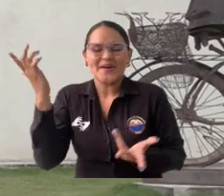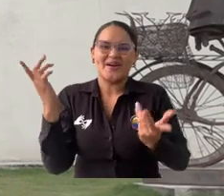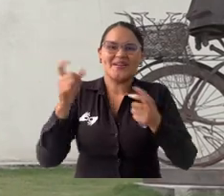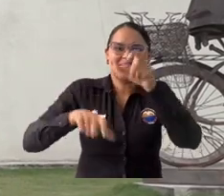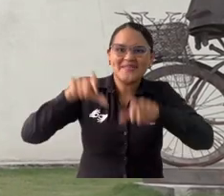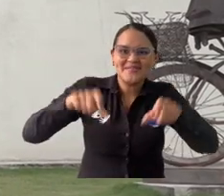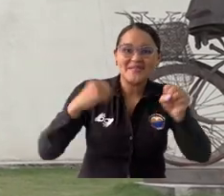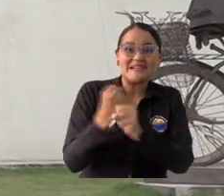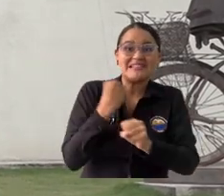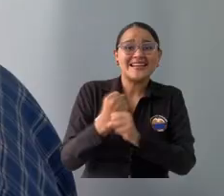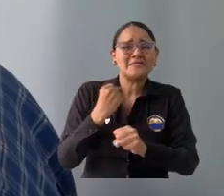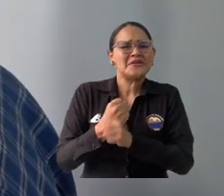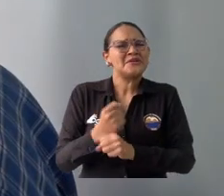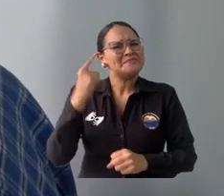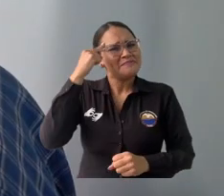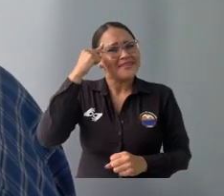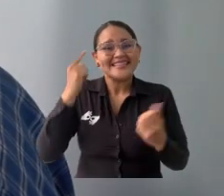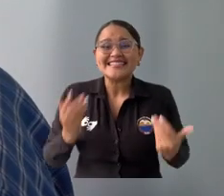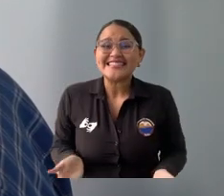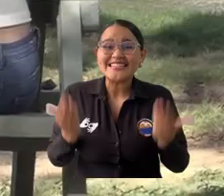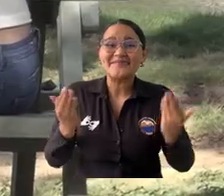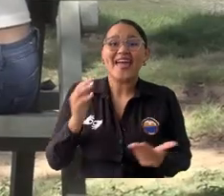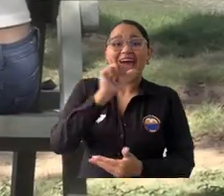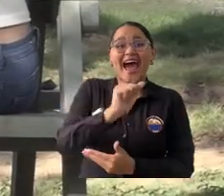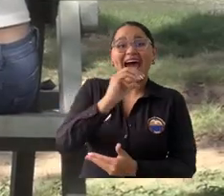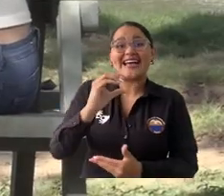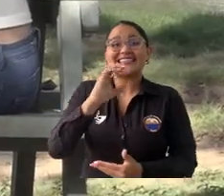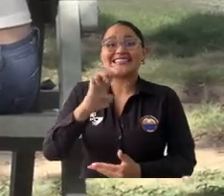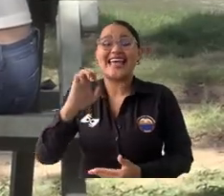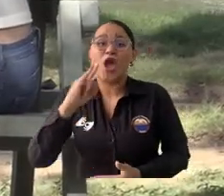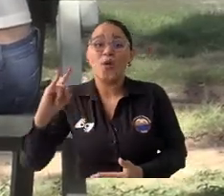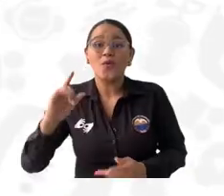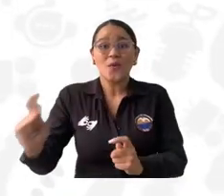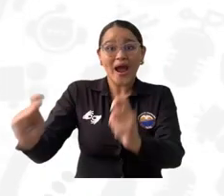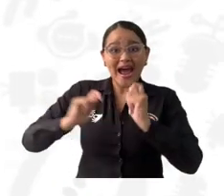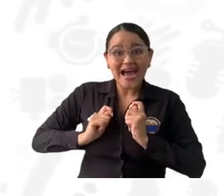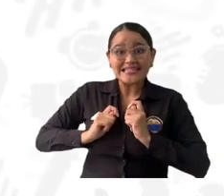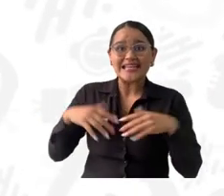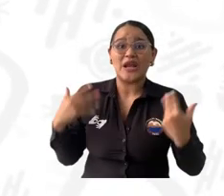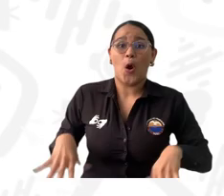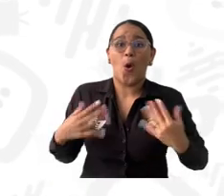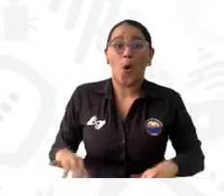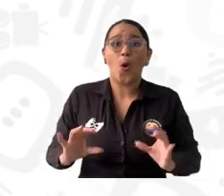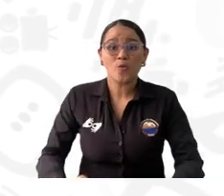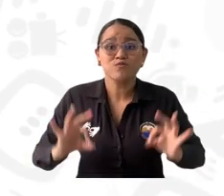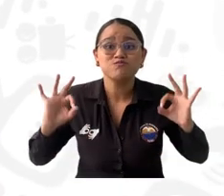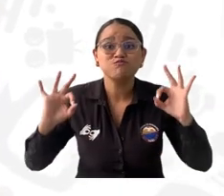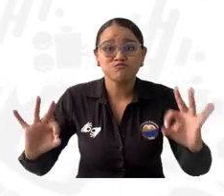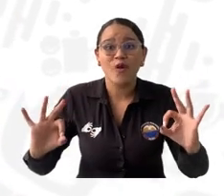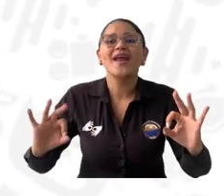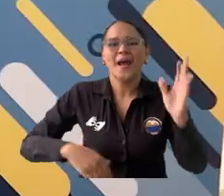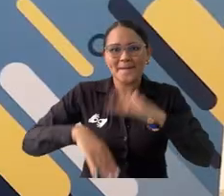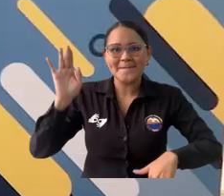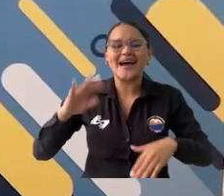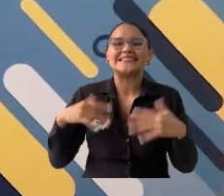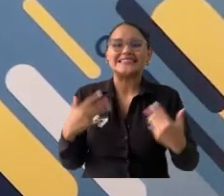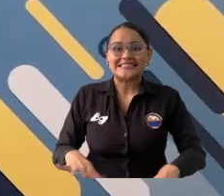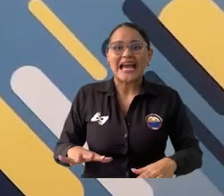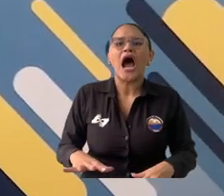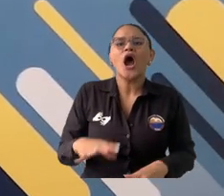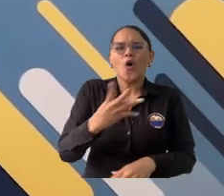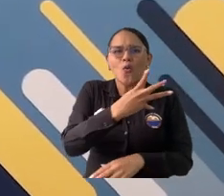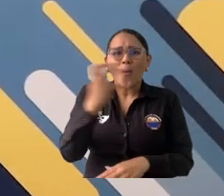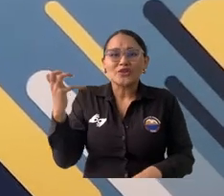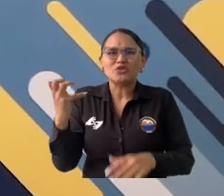estudiantes docentes y funcionarios valoran significativamente que la agencia acreditadora internacional aseo honre el trabajo de